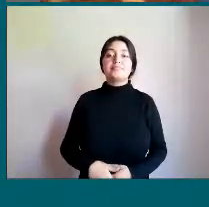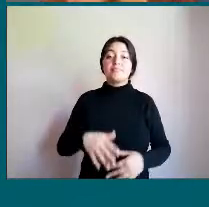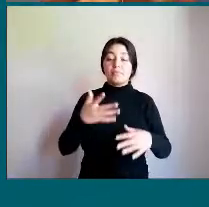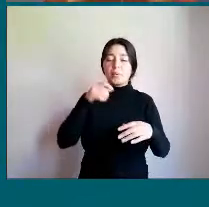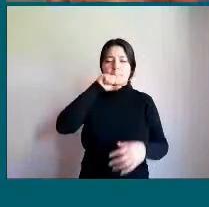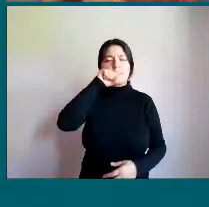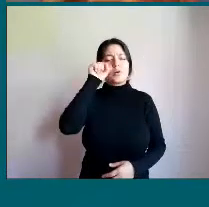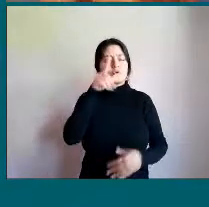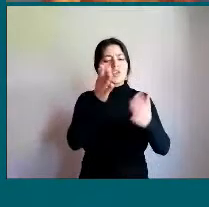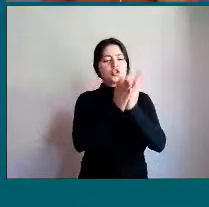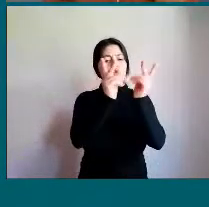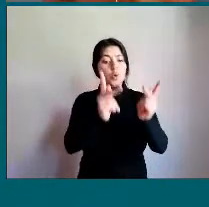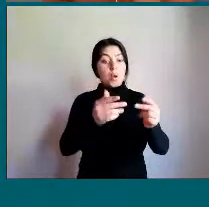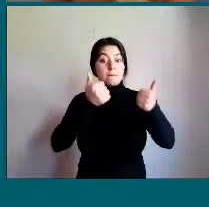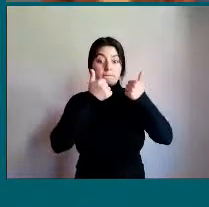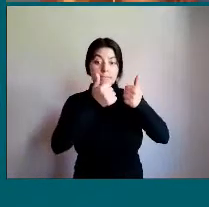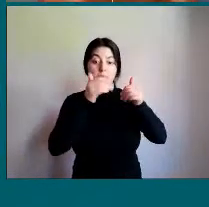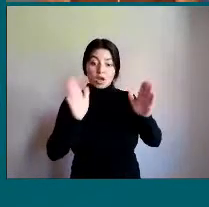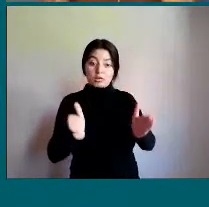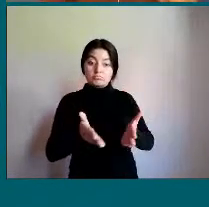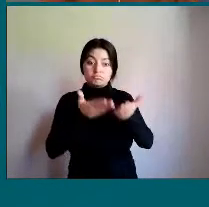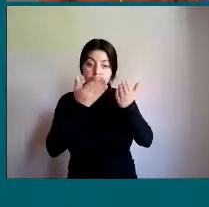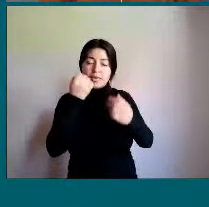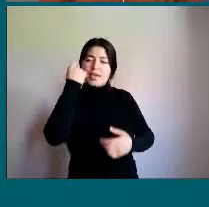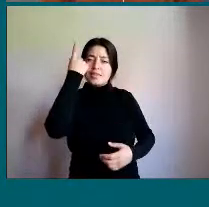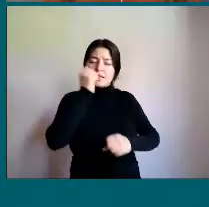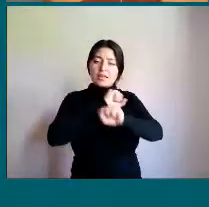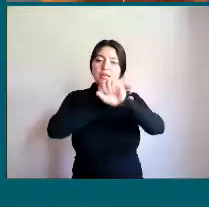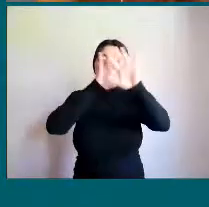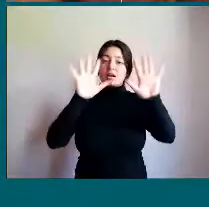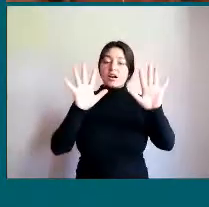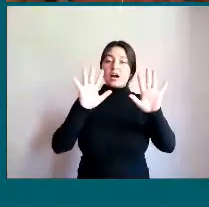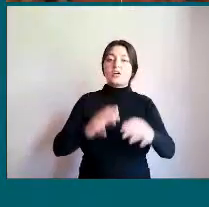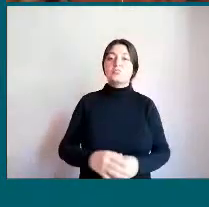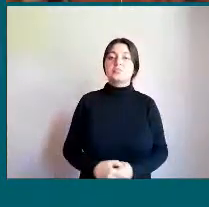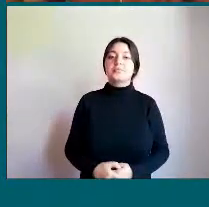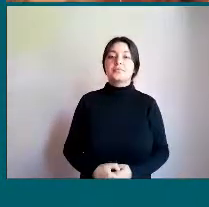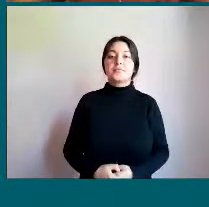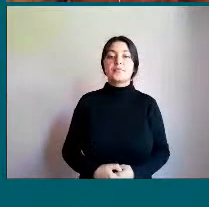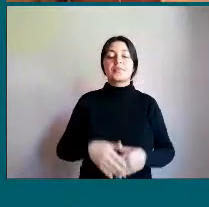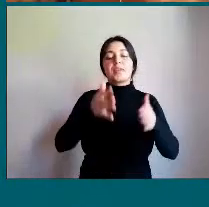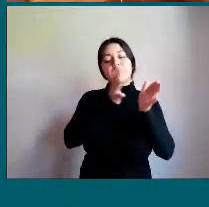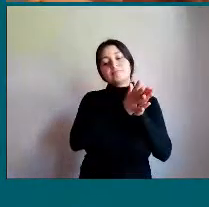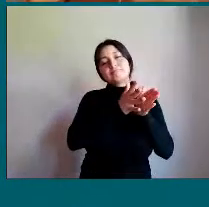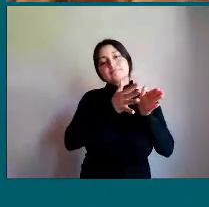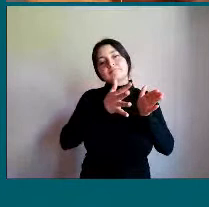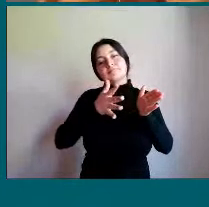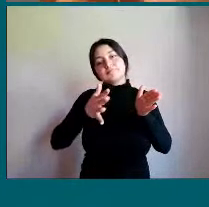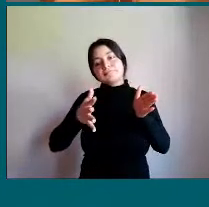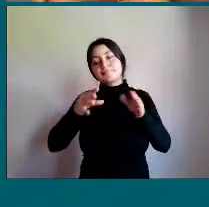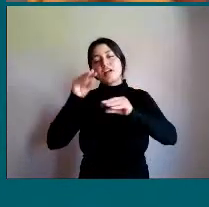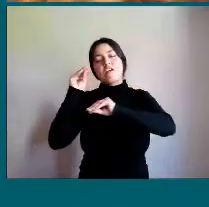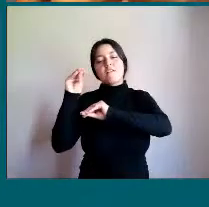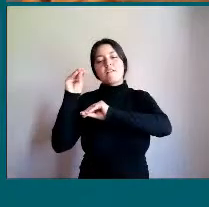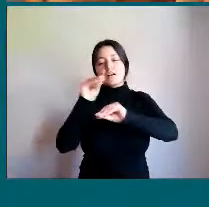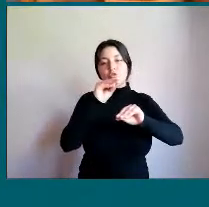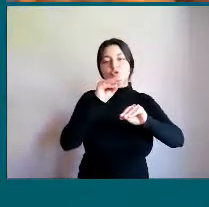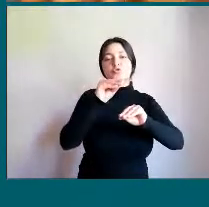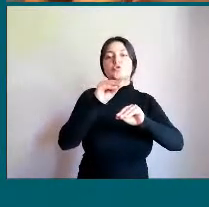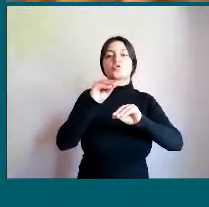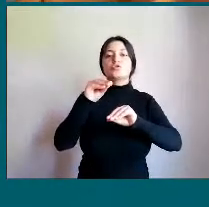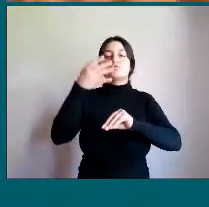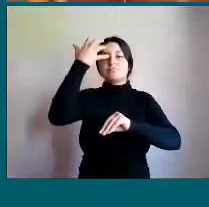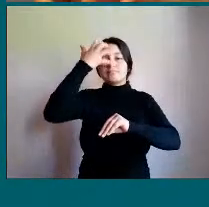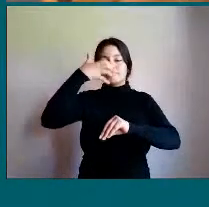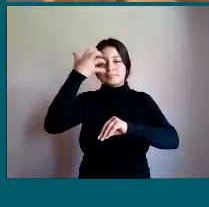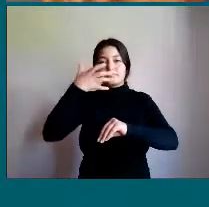¿No? Hay que seguir trabajando esto, tenemos que potenciar esto otro. Durante todo el proceso, evaluaciones formativas y formadoras en las que